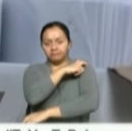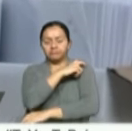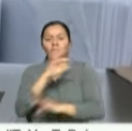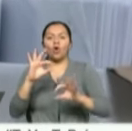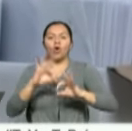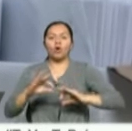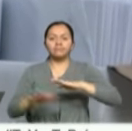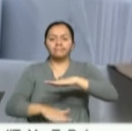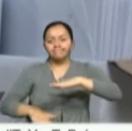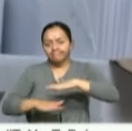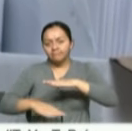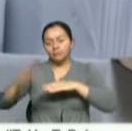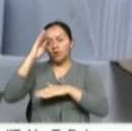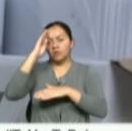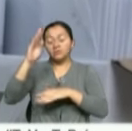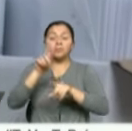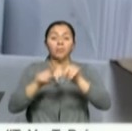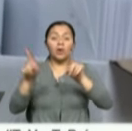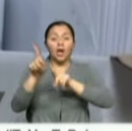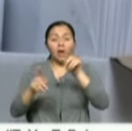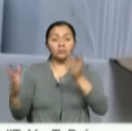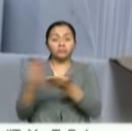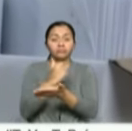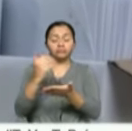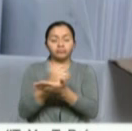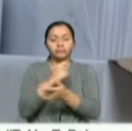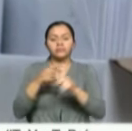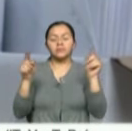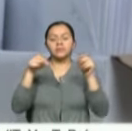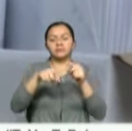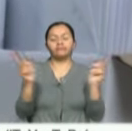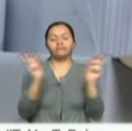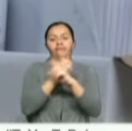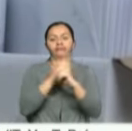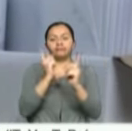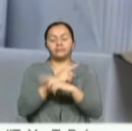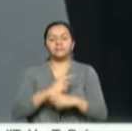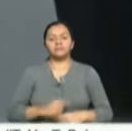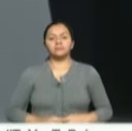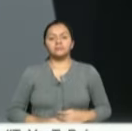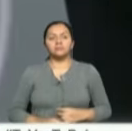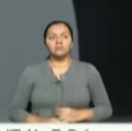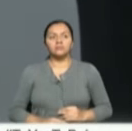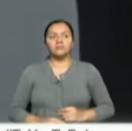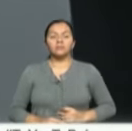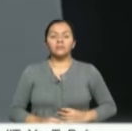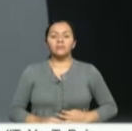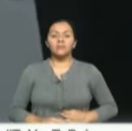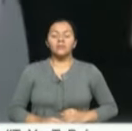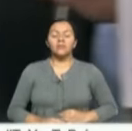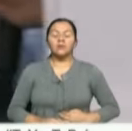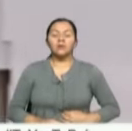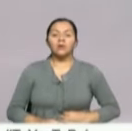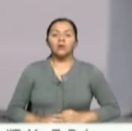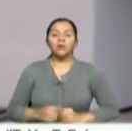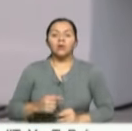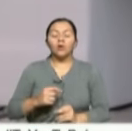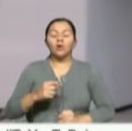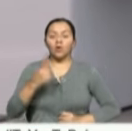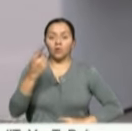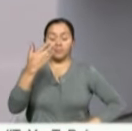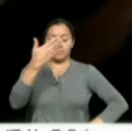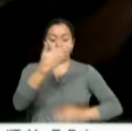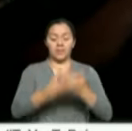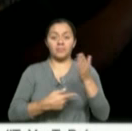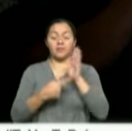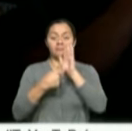por ciertos funcionarios policiales que lucraban de esos pases de nuestros policías. Uno de los documentos que mostró el ministro